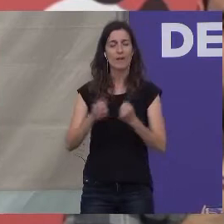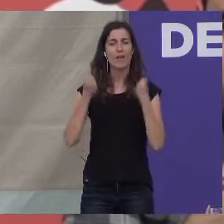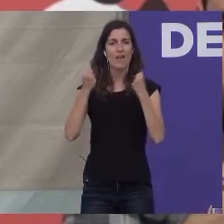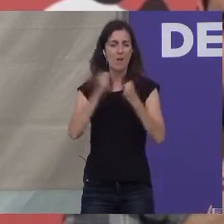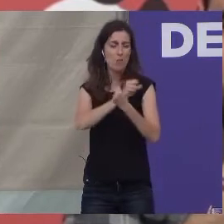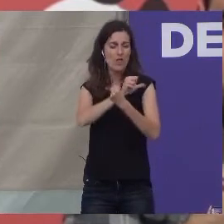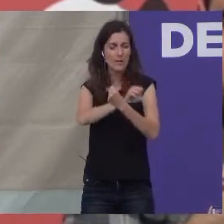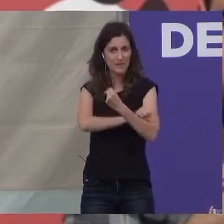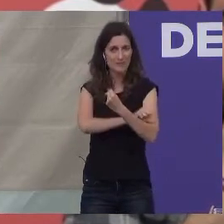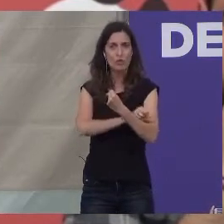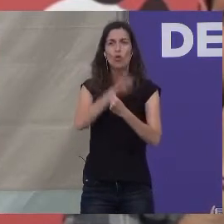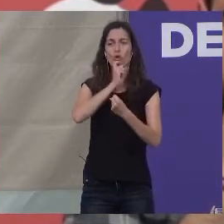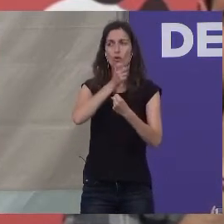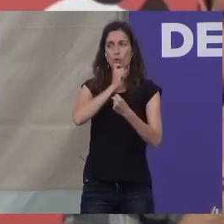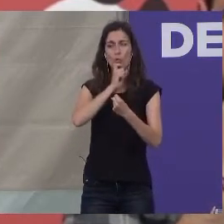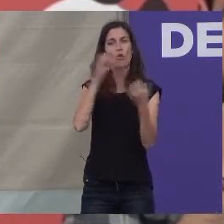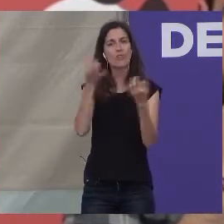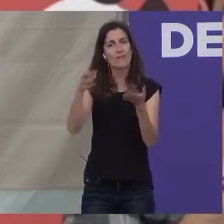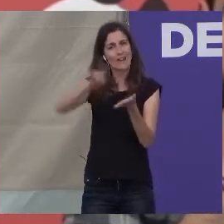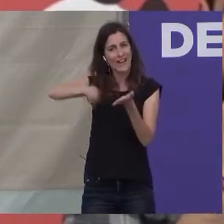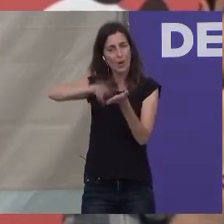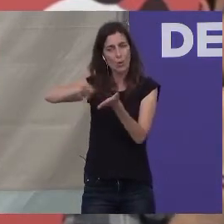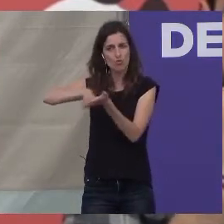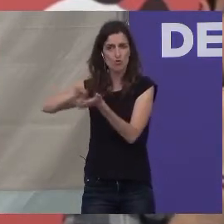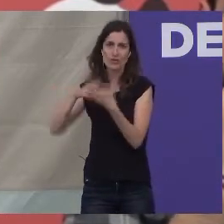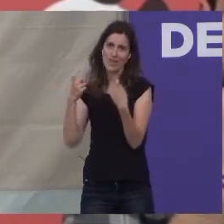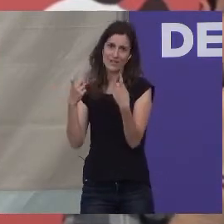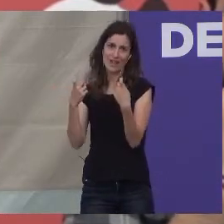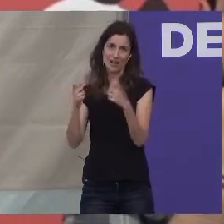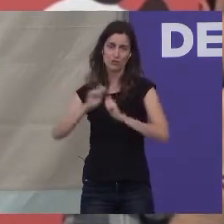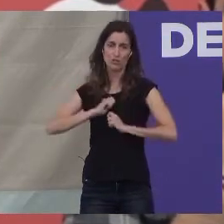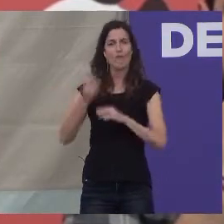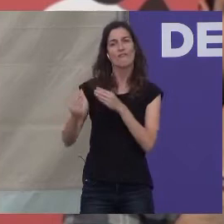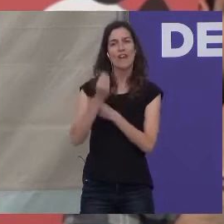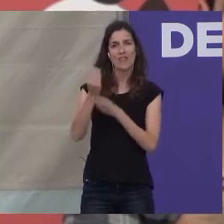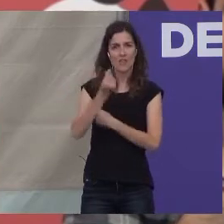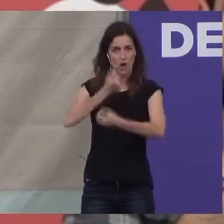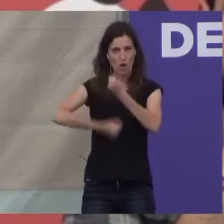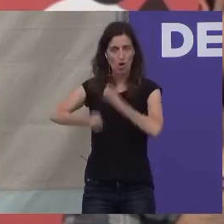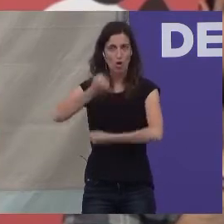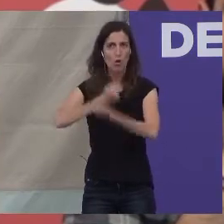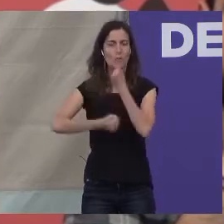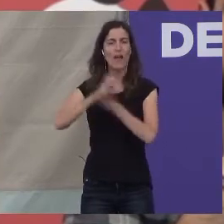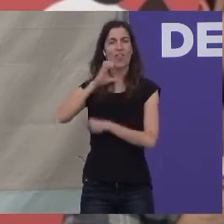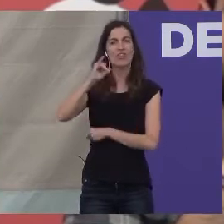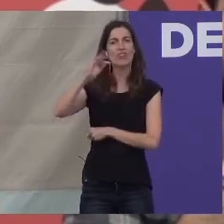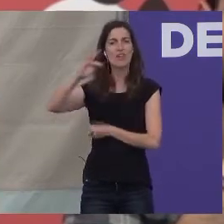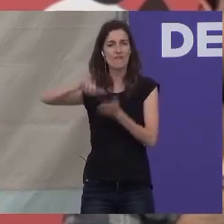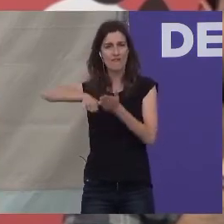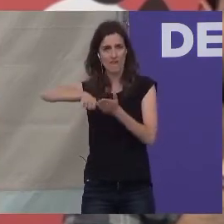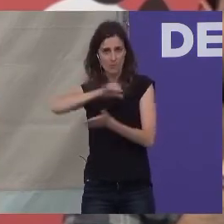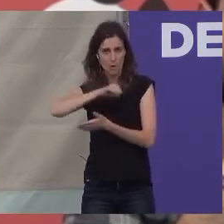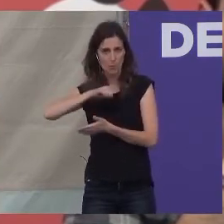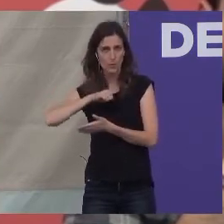El empoderamiento solo es posible si lo dotamos de los recursos necesarios. Financiación económica, CIF propio, listado